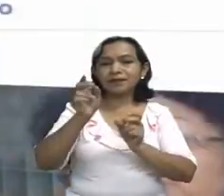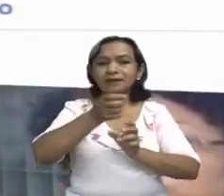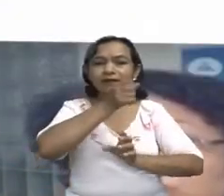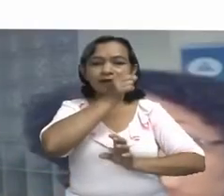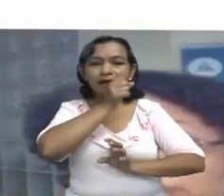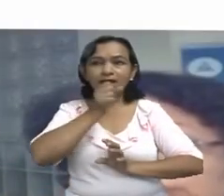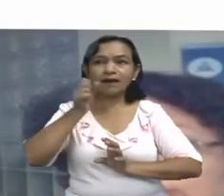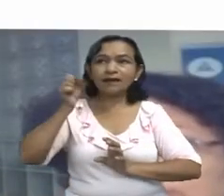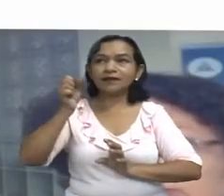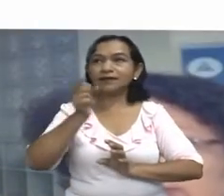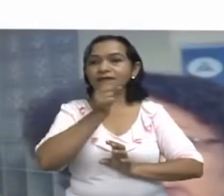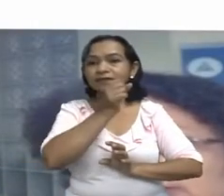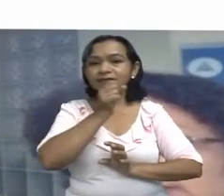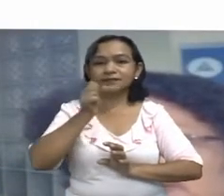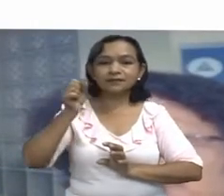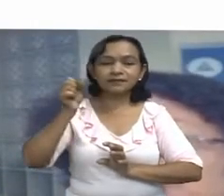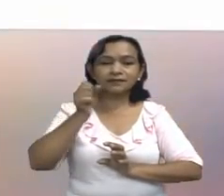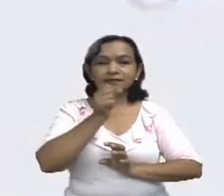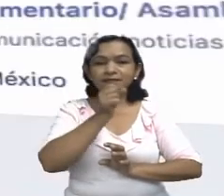conciertos.